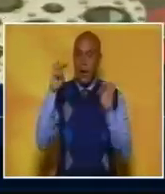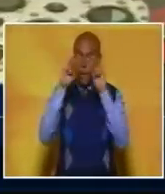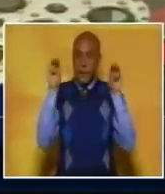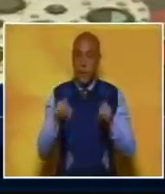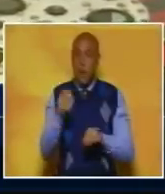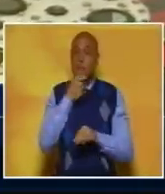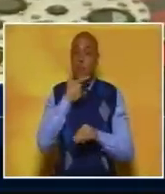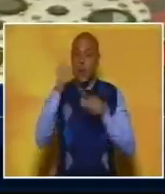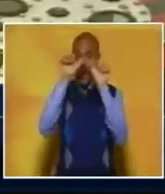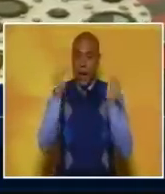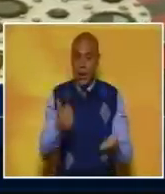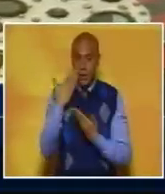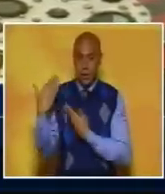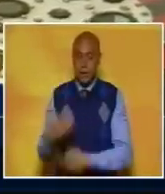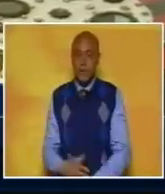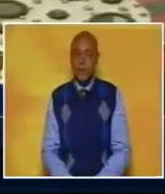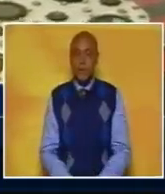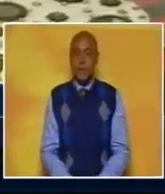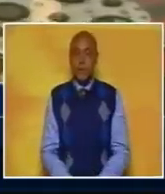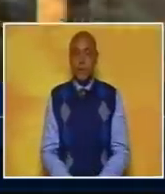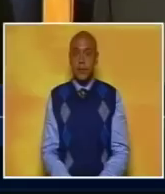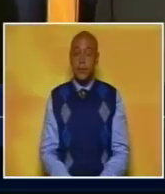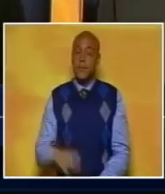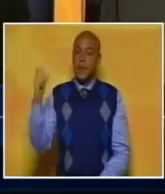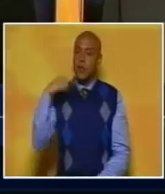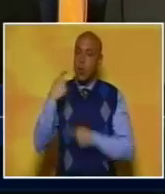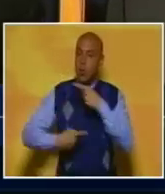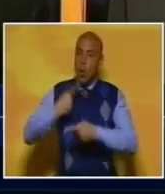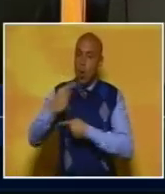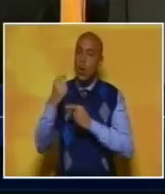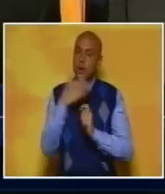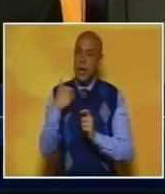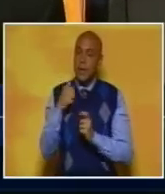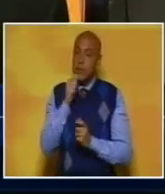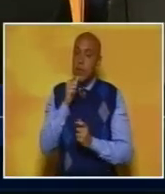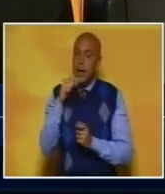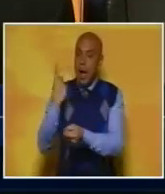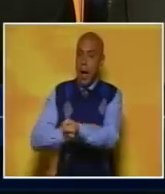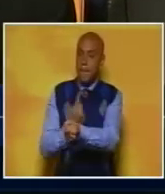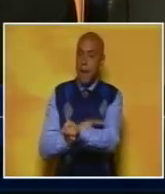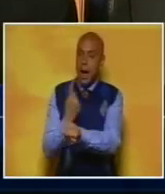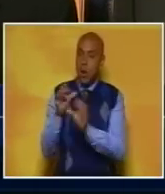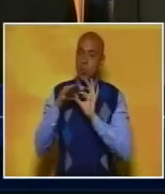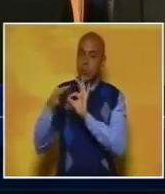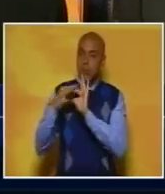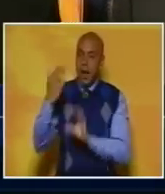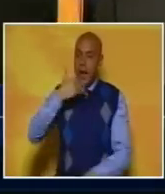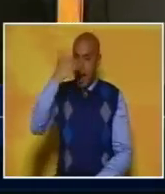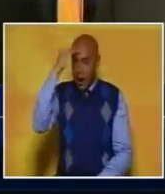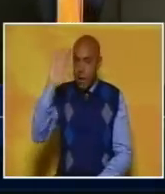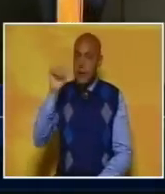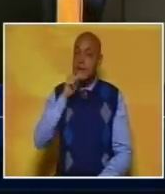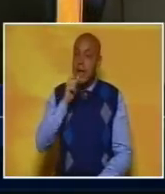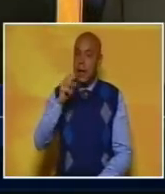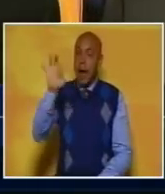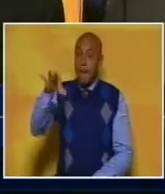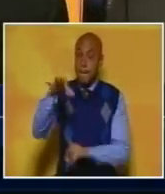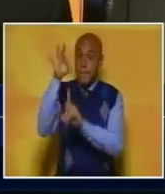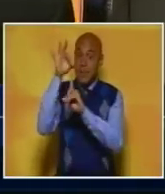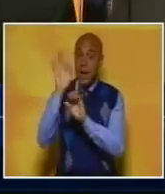de Bellas Artes. Cada vez estamos más cerca de nuestros hermanos árabes y particularmente con el pueblo de Qatar